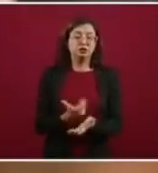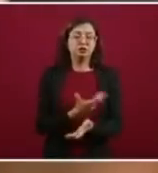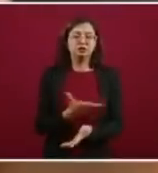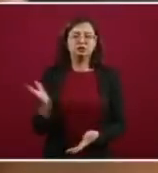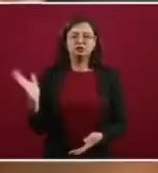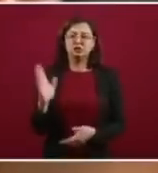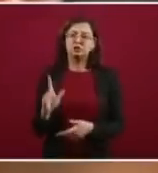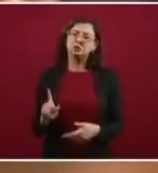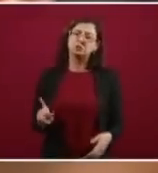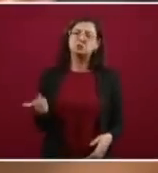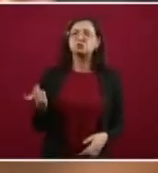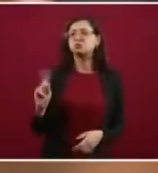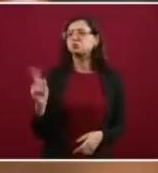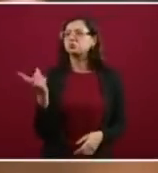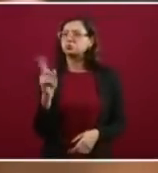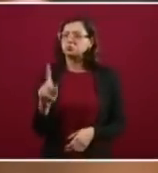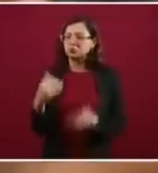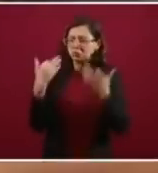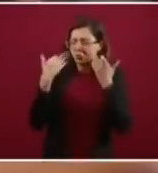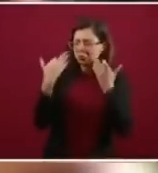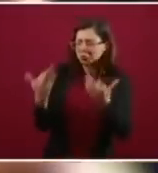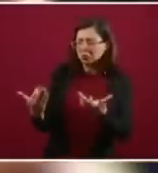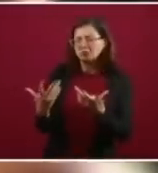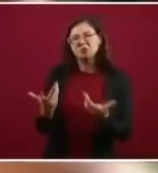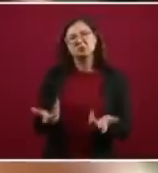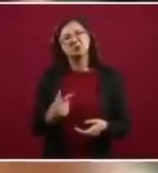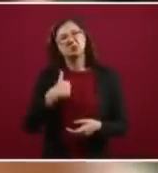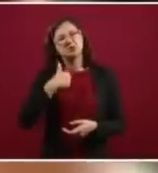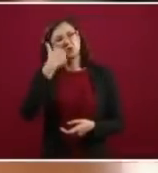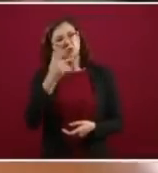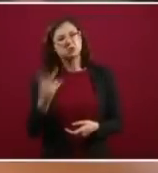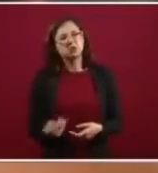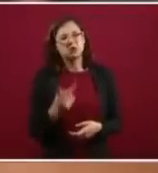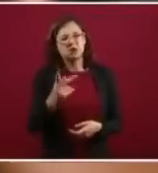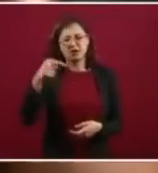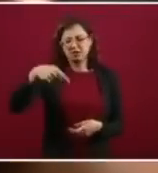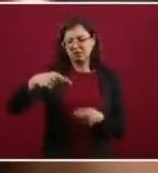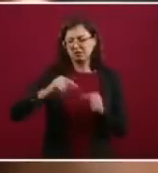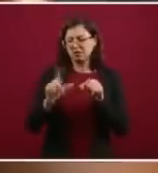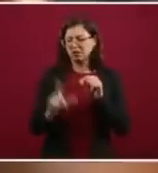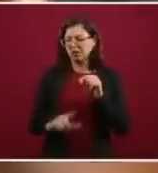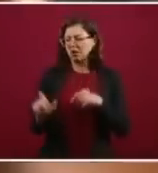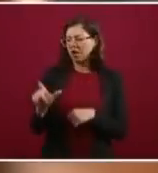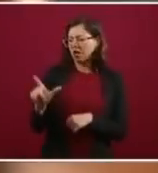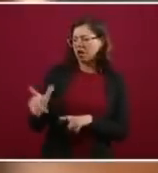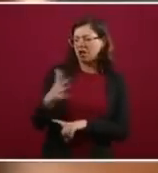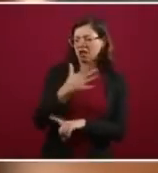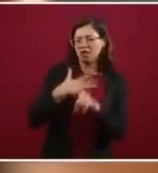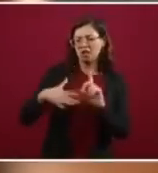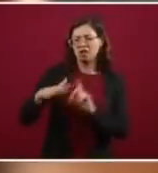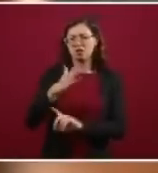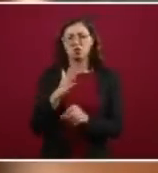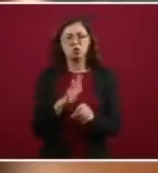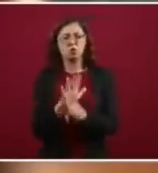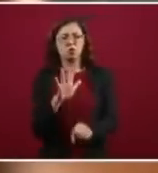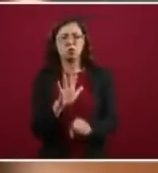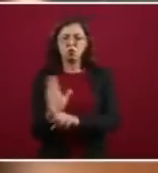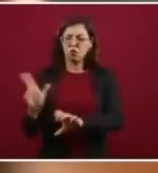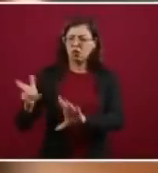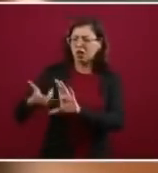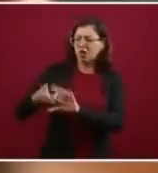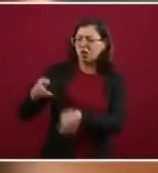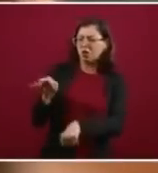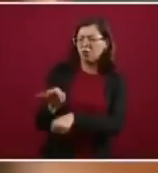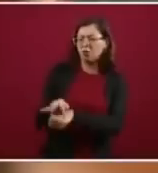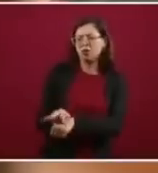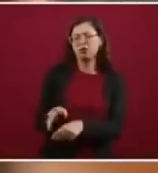gustaría preguntarle sobre esto, ¿bajo qué condiciones él está en nuestro país y en su calidad de asilado, digamos,